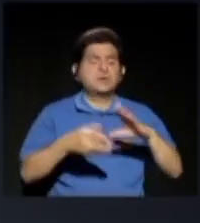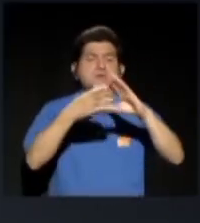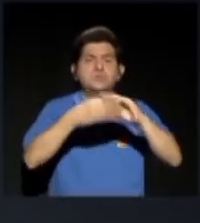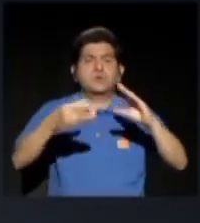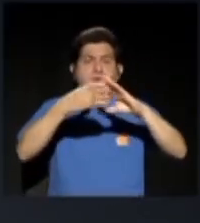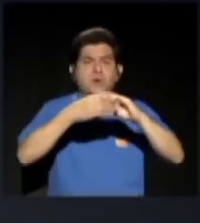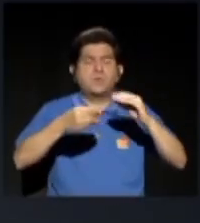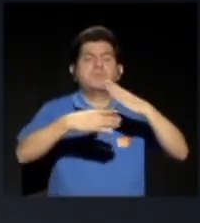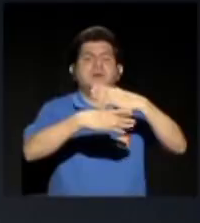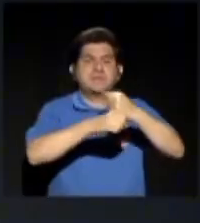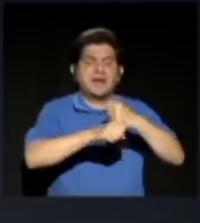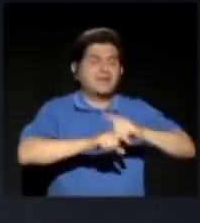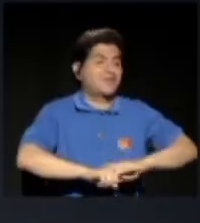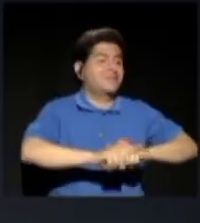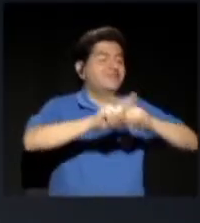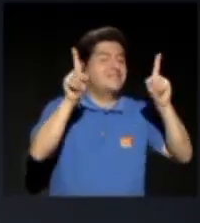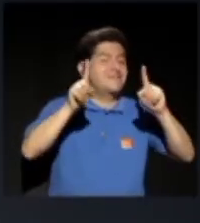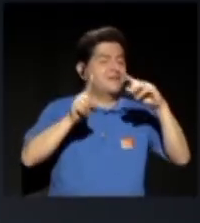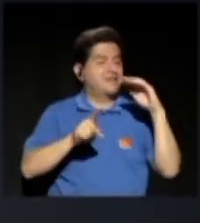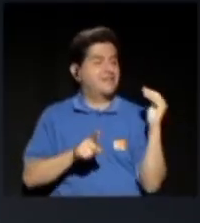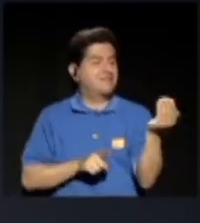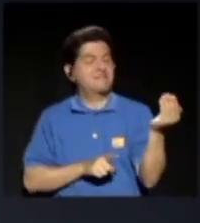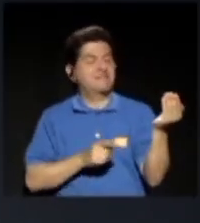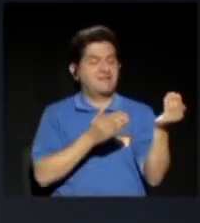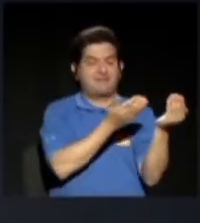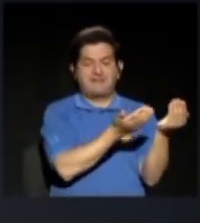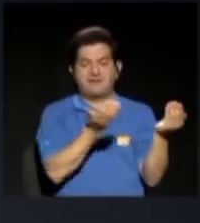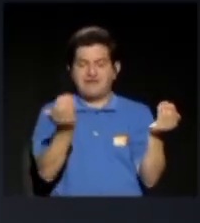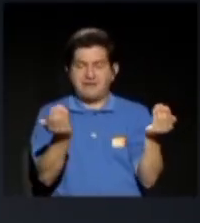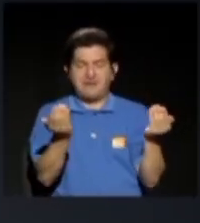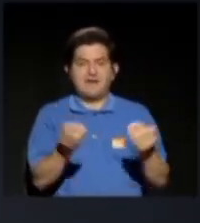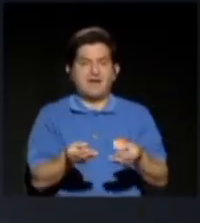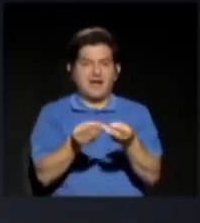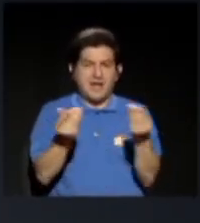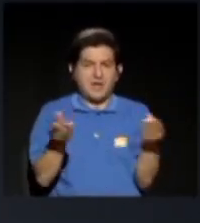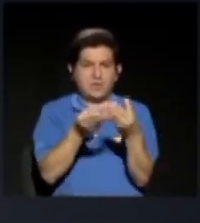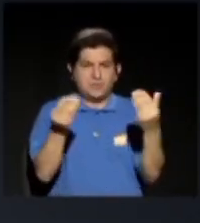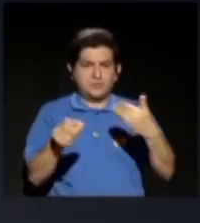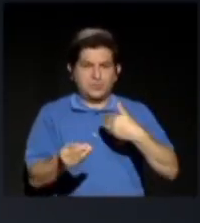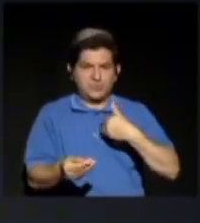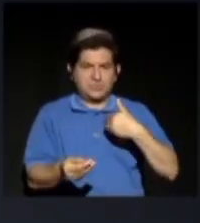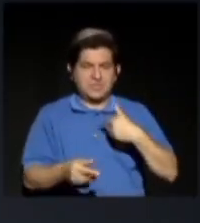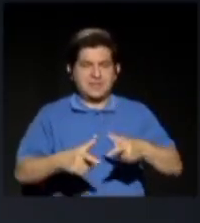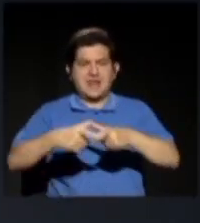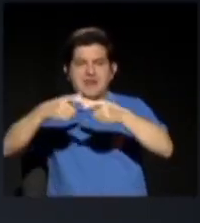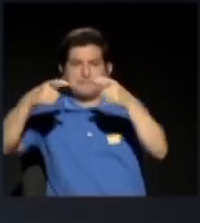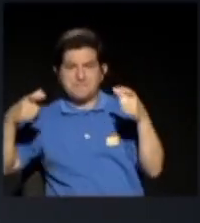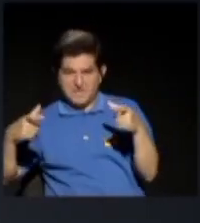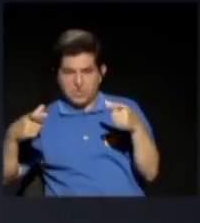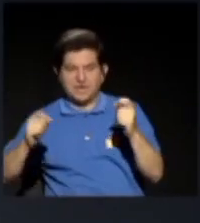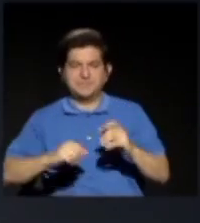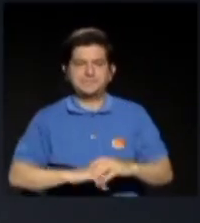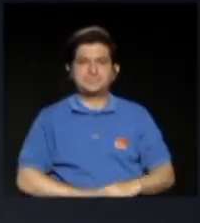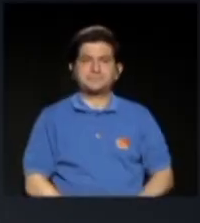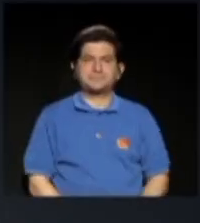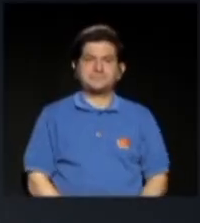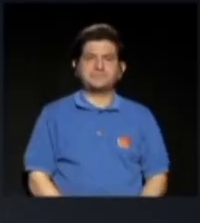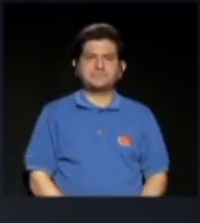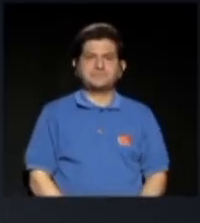comentario es distinta de la canasta de la mayoría. Aquí este